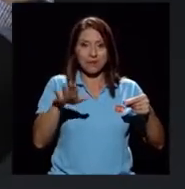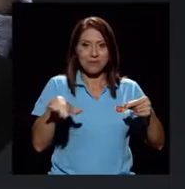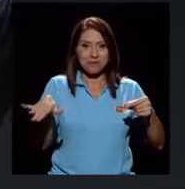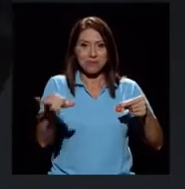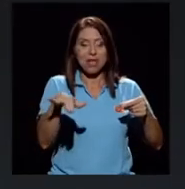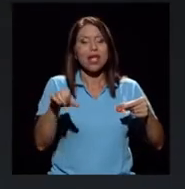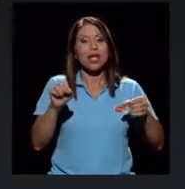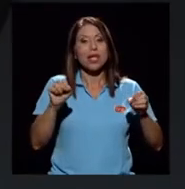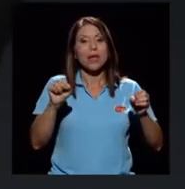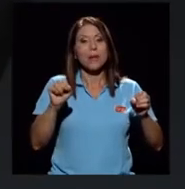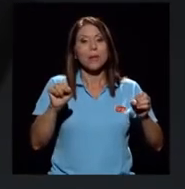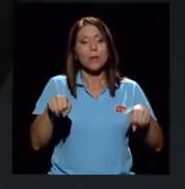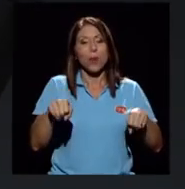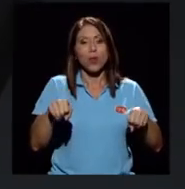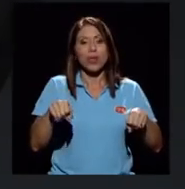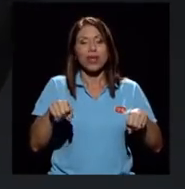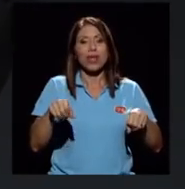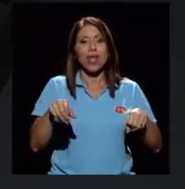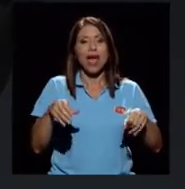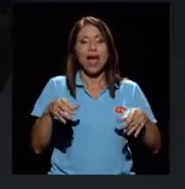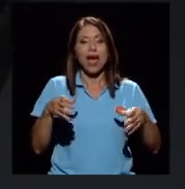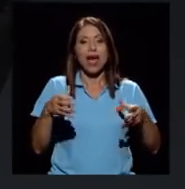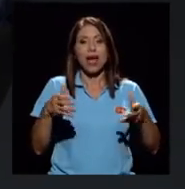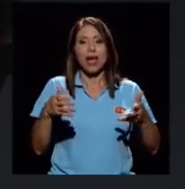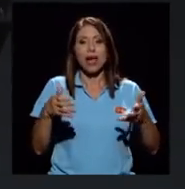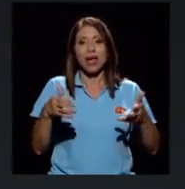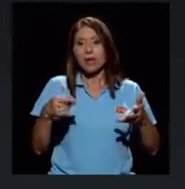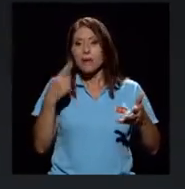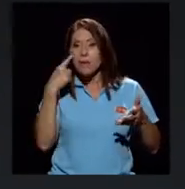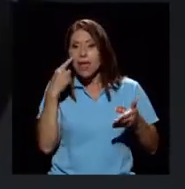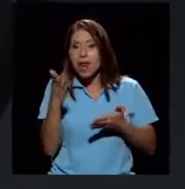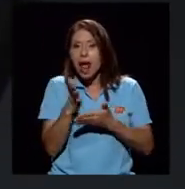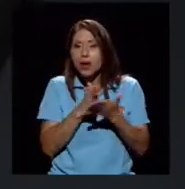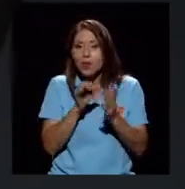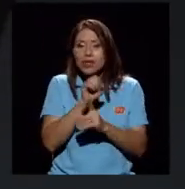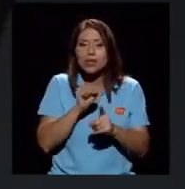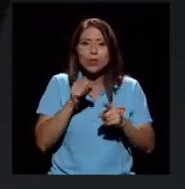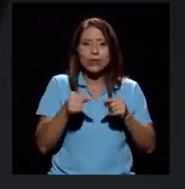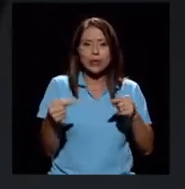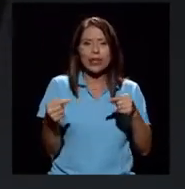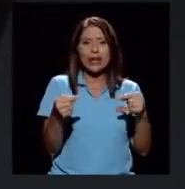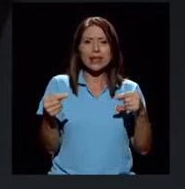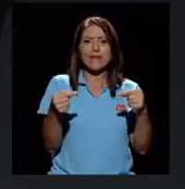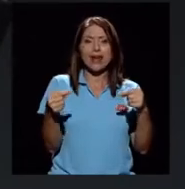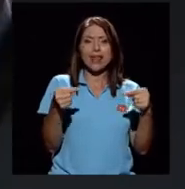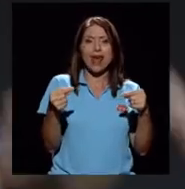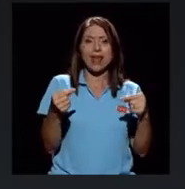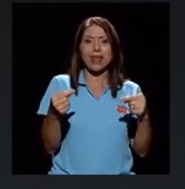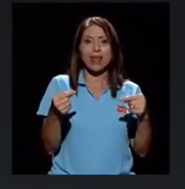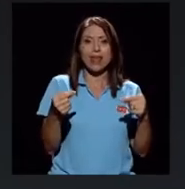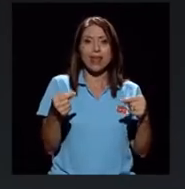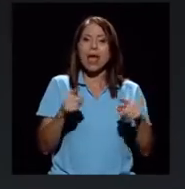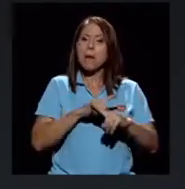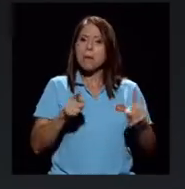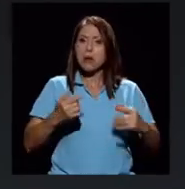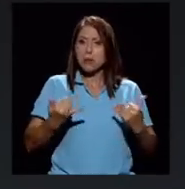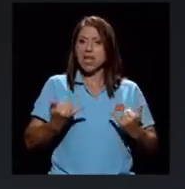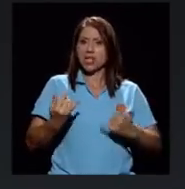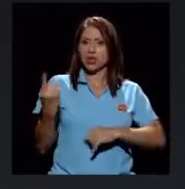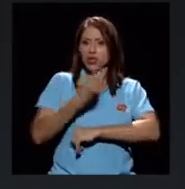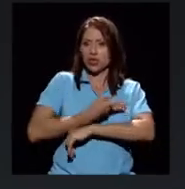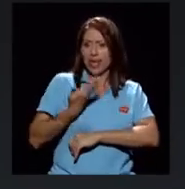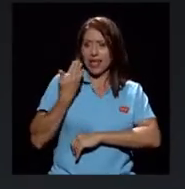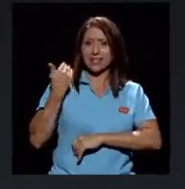haber es una idea de rivalidad en estos días dijo que estaba de acuerdo